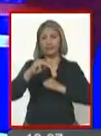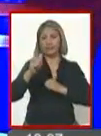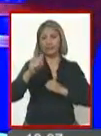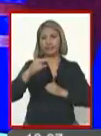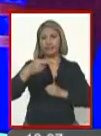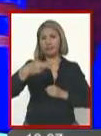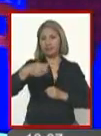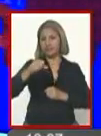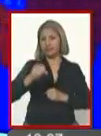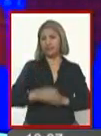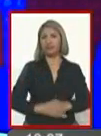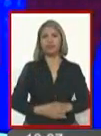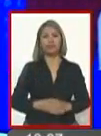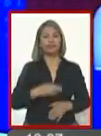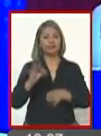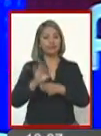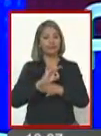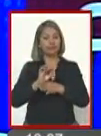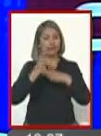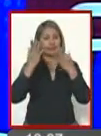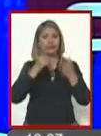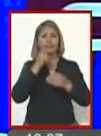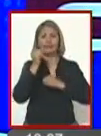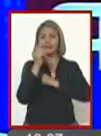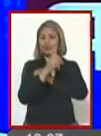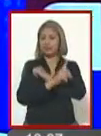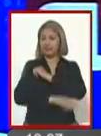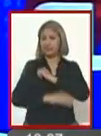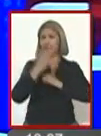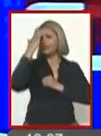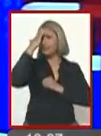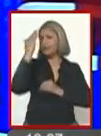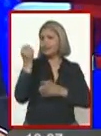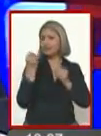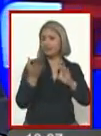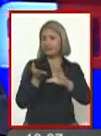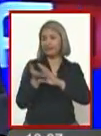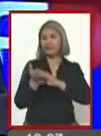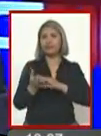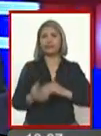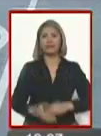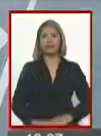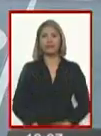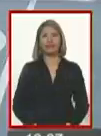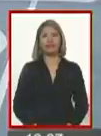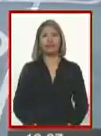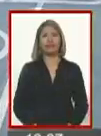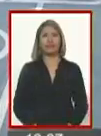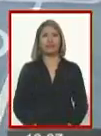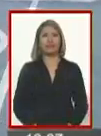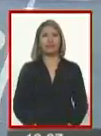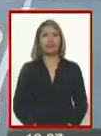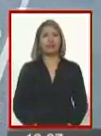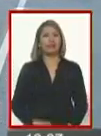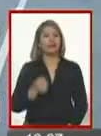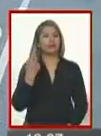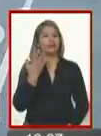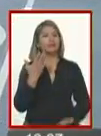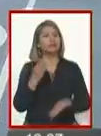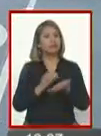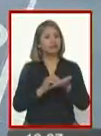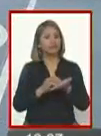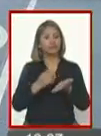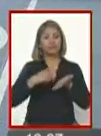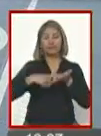se conocerá también un informe sobre los funcionarios procesados por presuntos hechos de corrupción sólo falta la aprobación